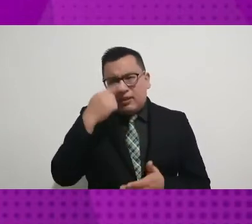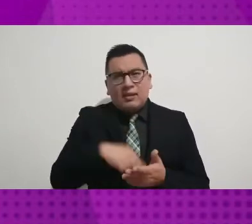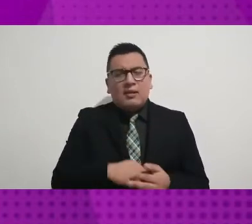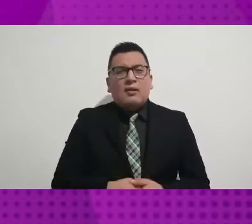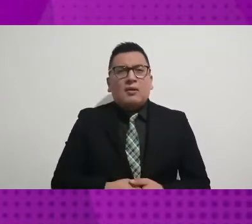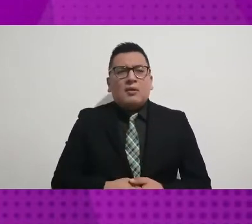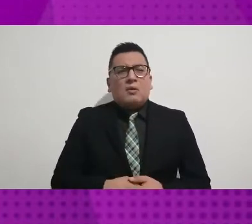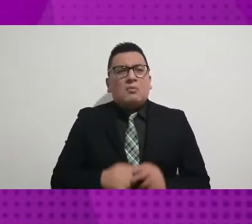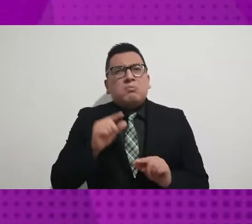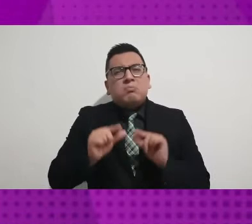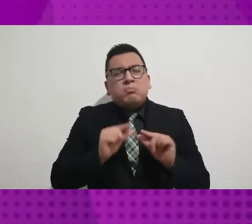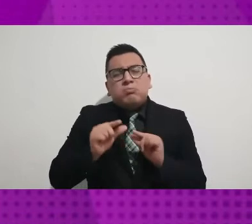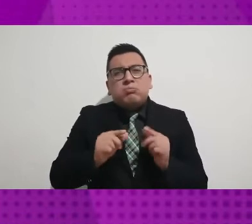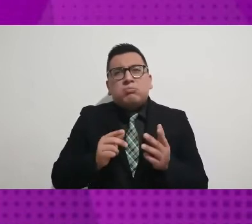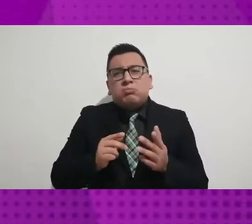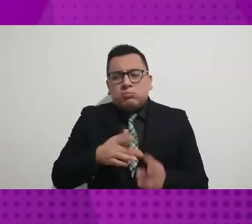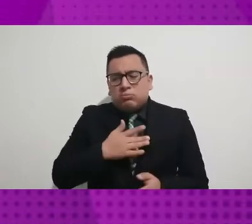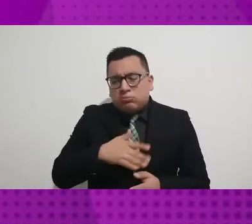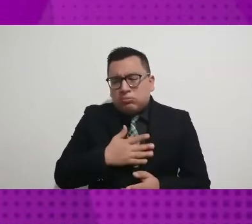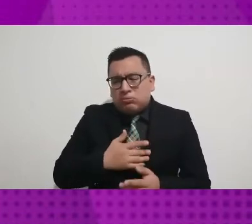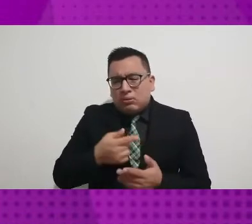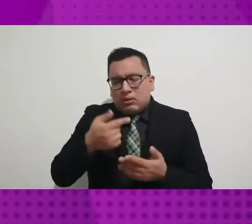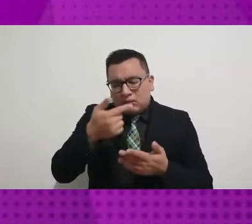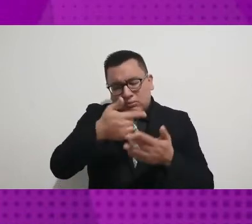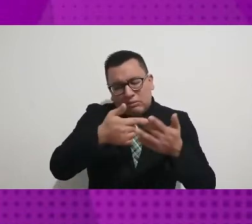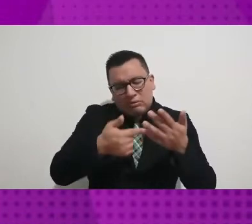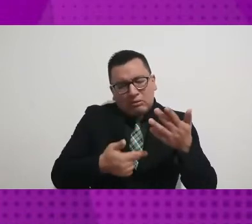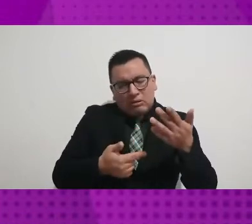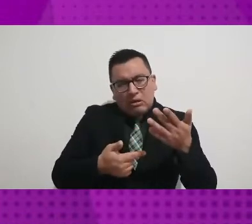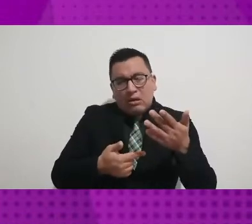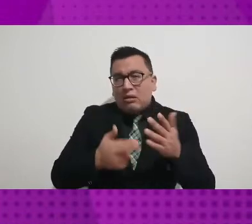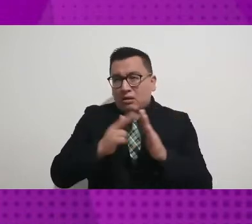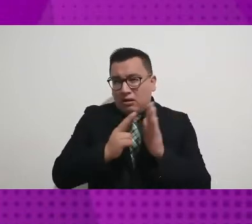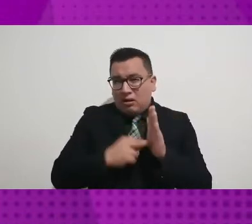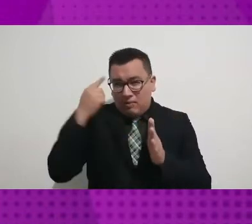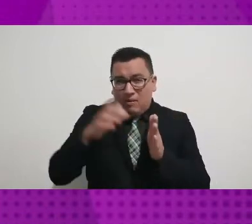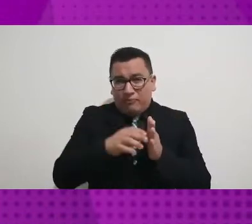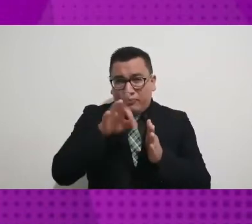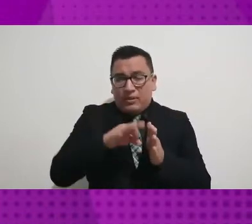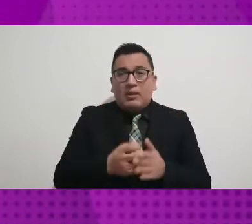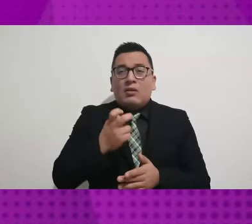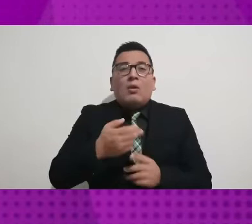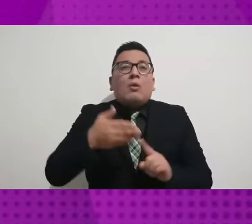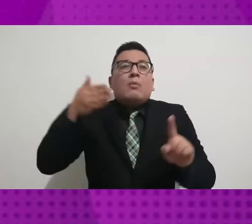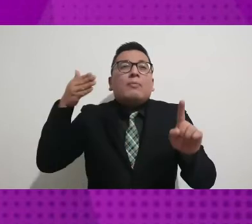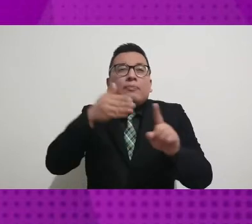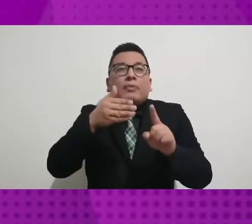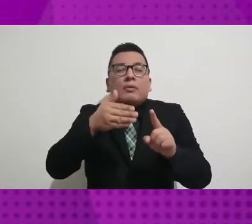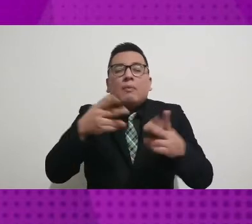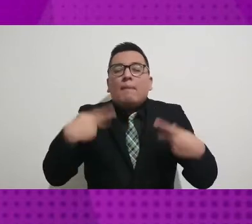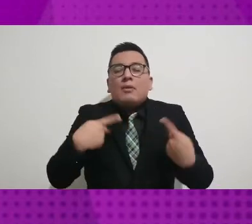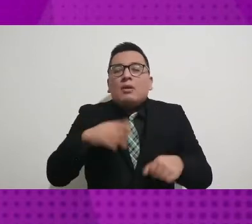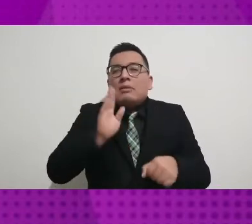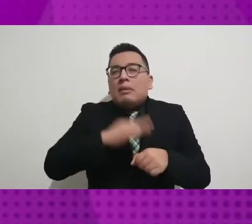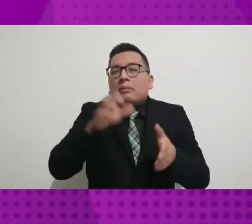del día creo que la brújula de los sistemas electorales es potencializar al voto, que el voto sea